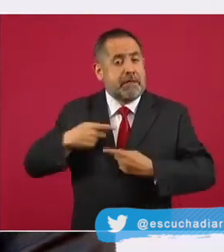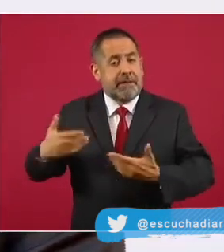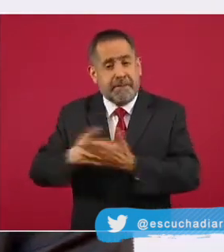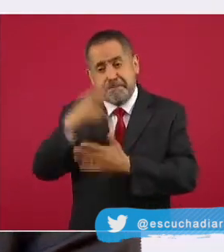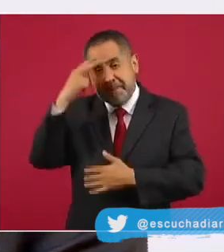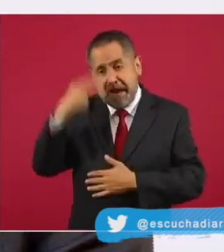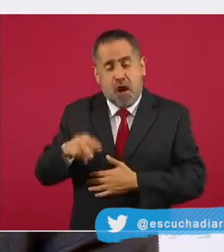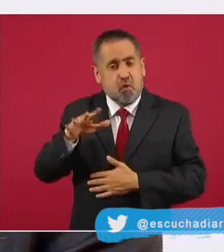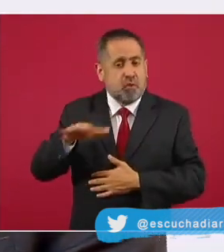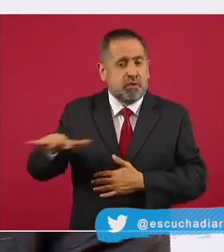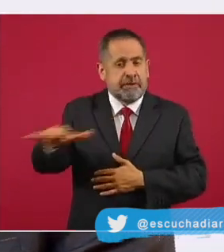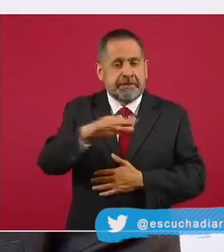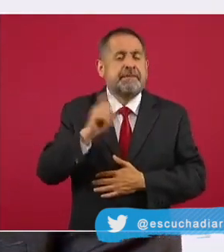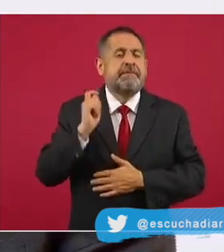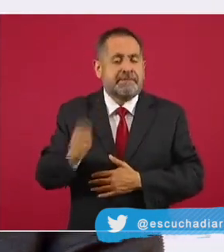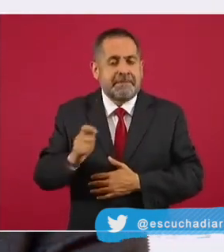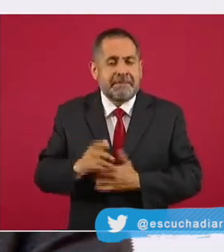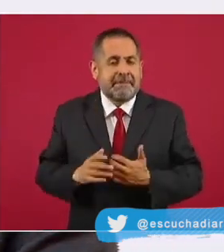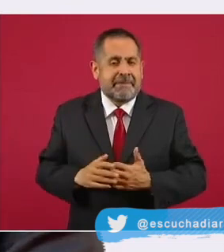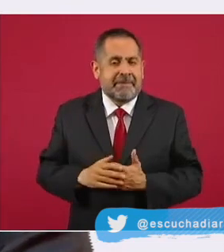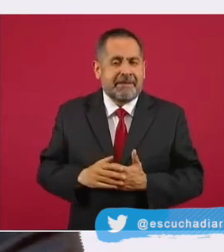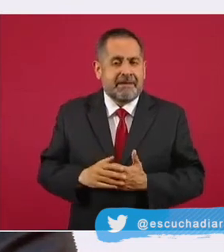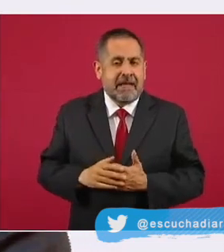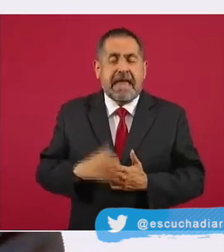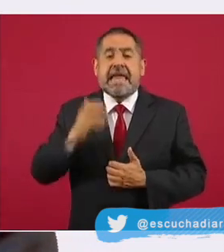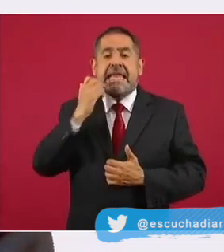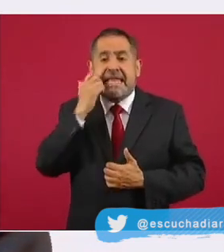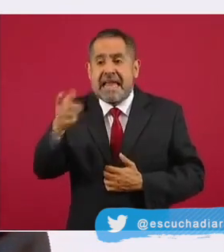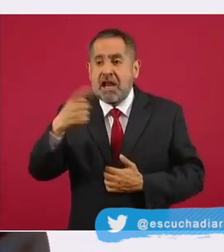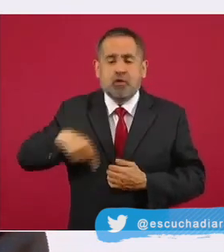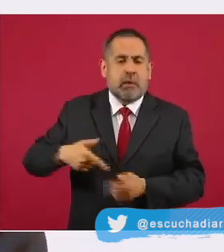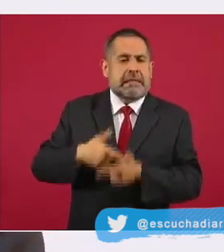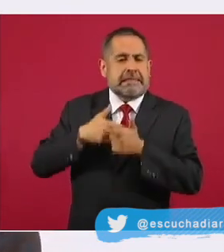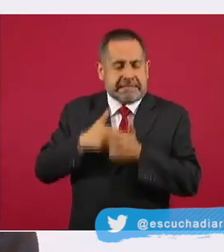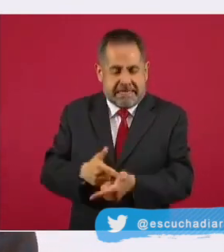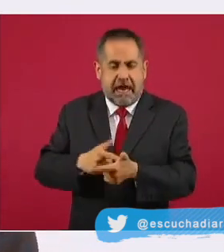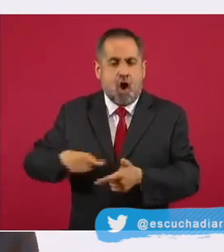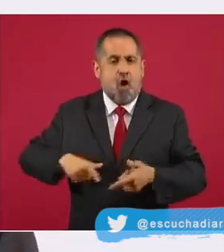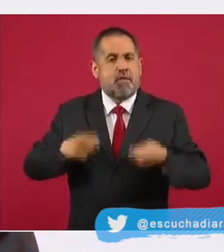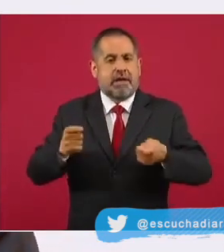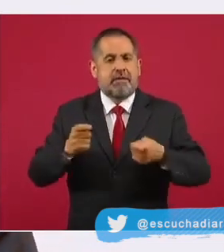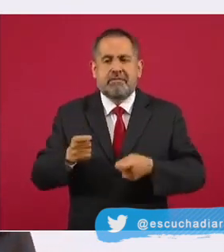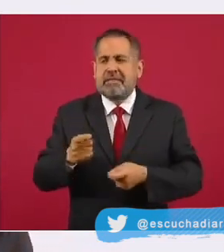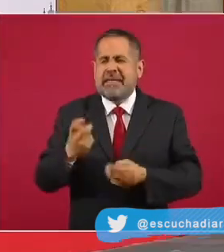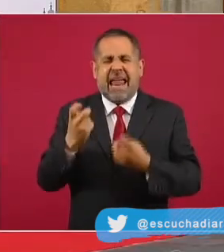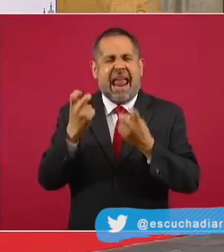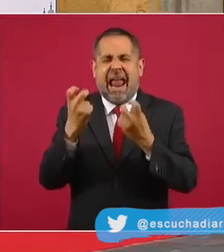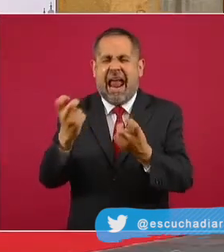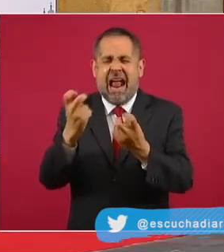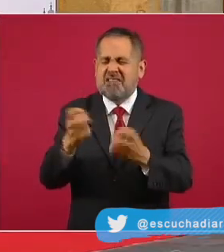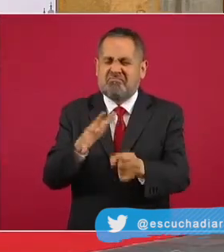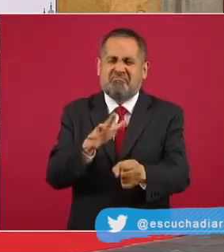mexicanos desean que sigamos gobernando, y con eso tenemos.